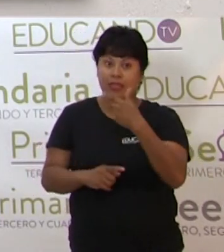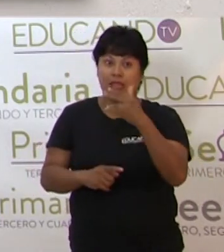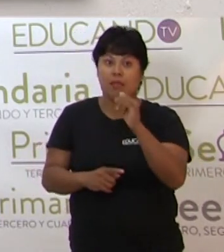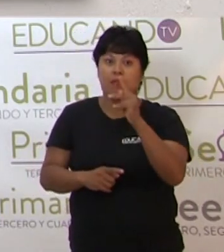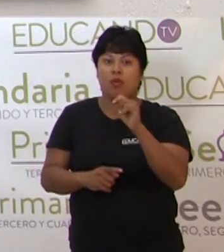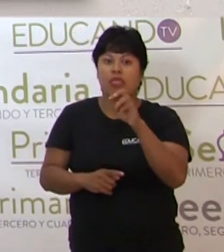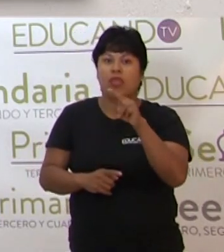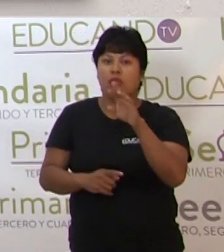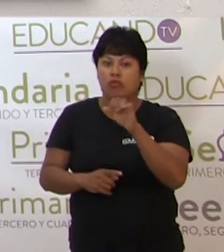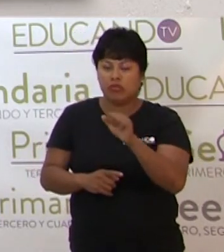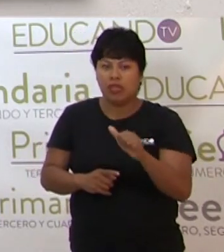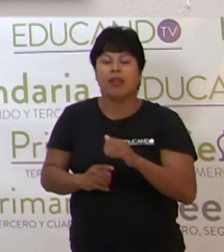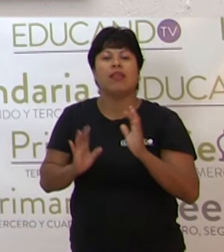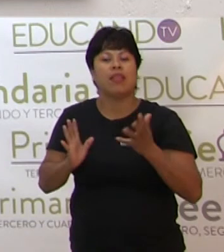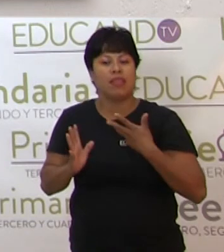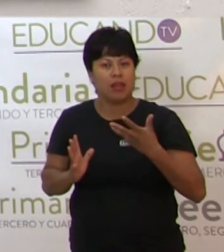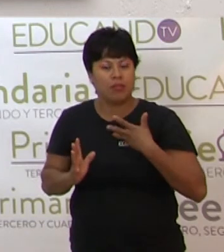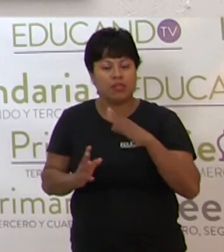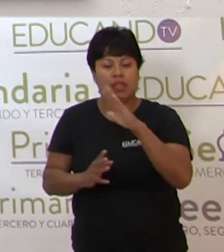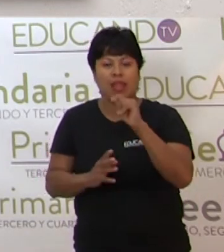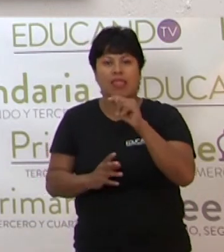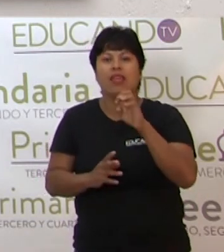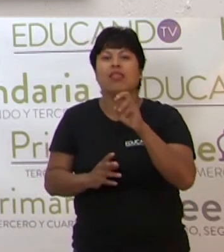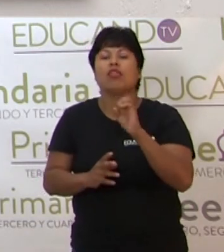hipotenusa, tenemos el cateto